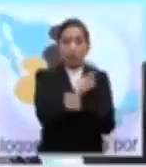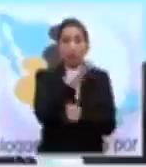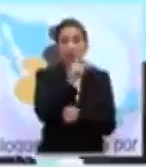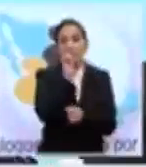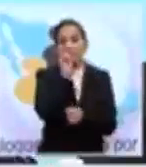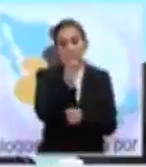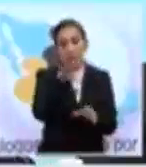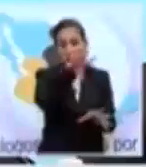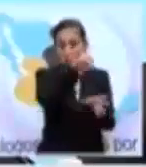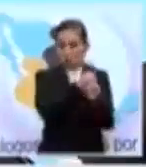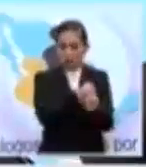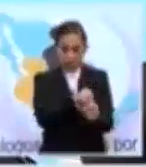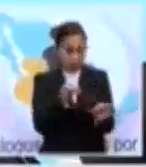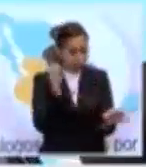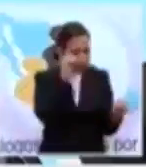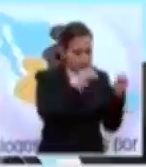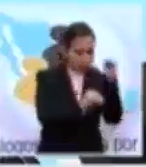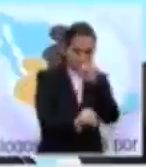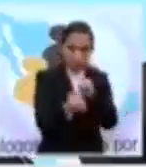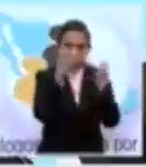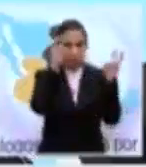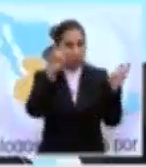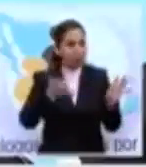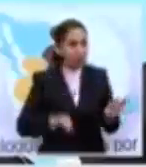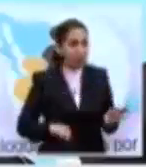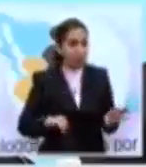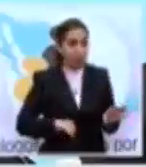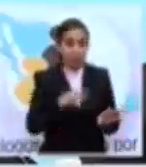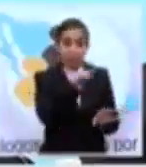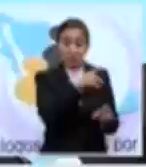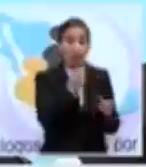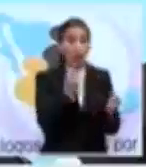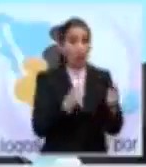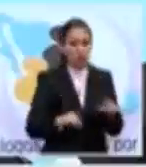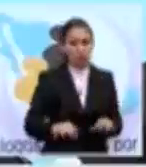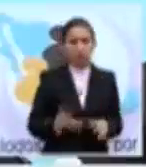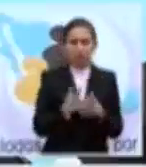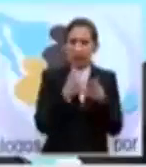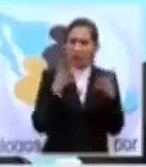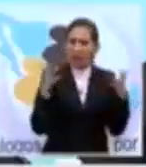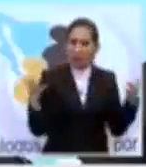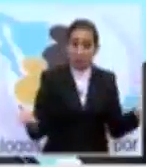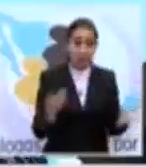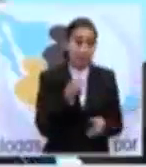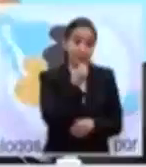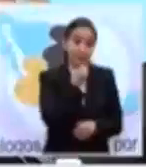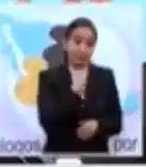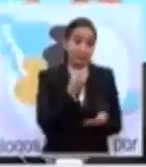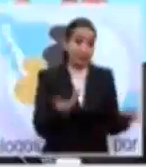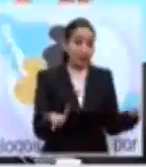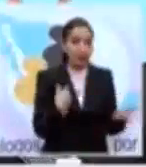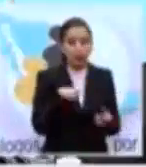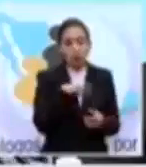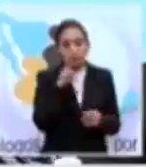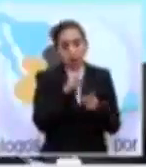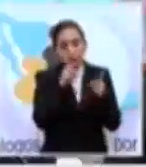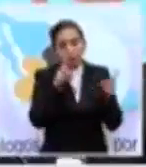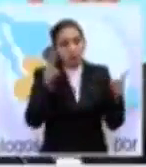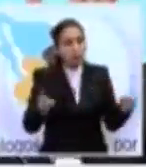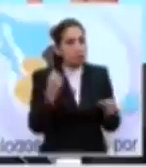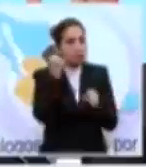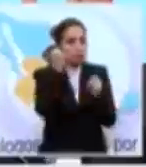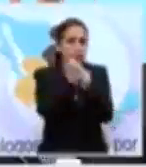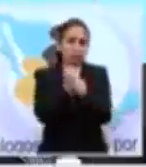sí la más completa. Se tocaban intereses muy importantes y muy grandes que hemos desarrollado